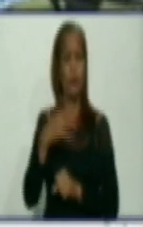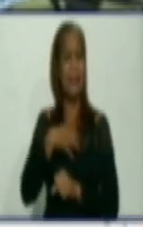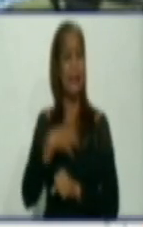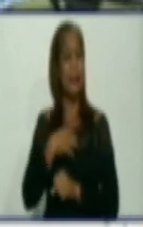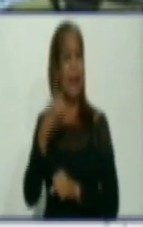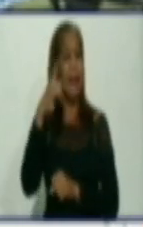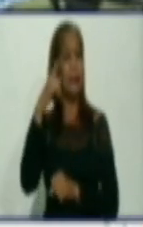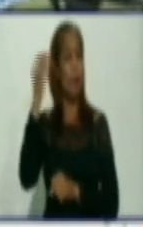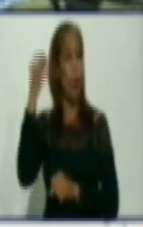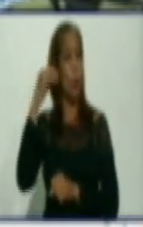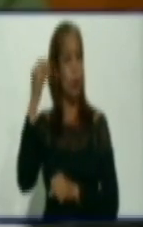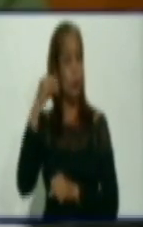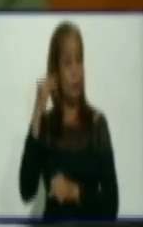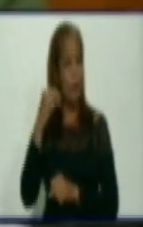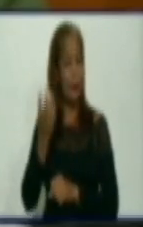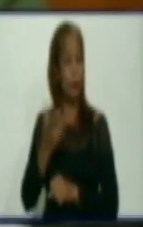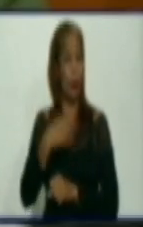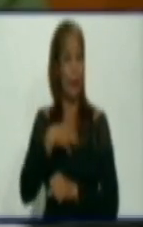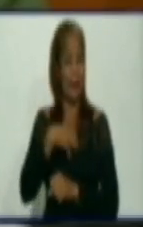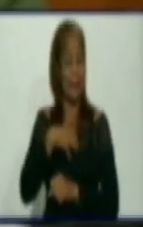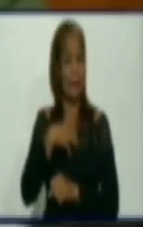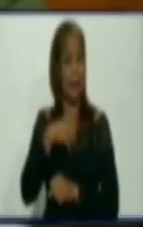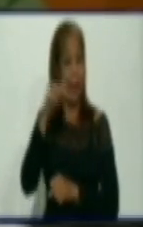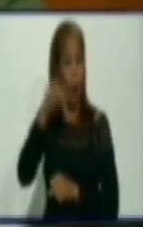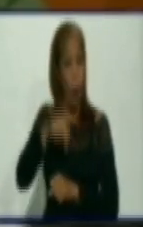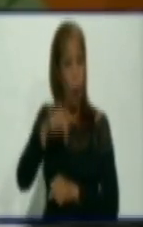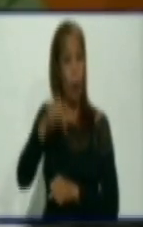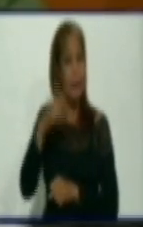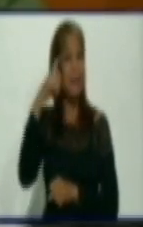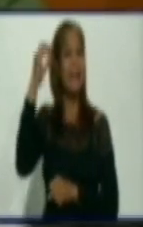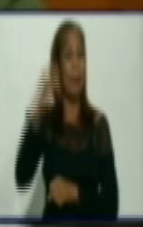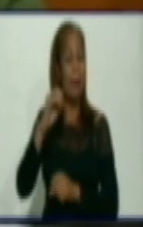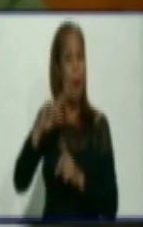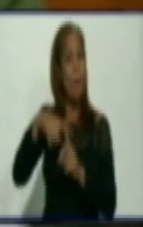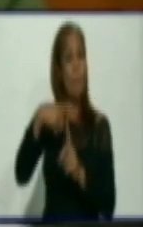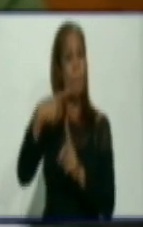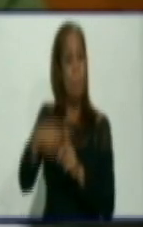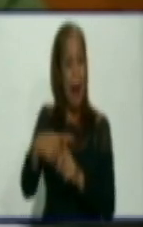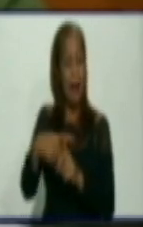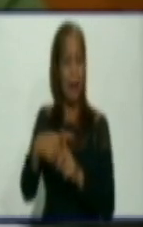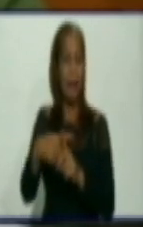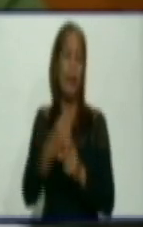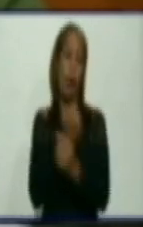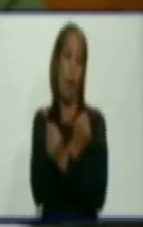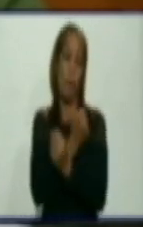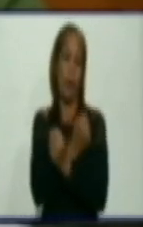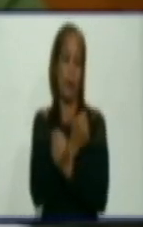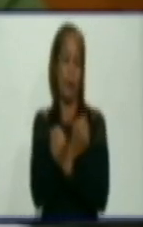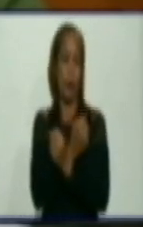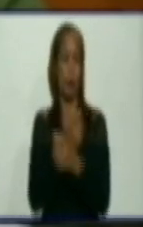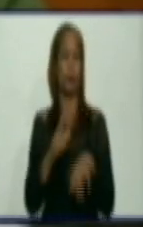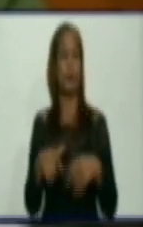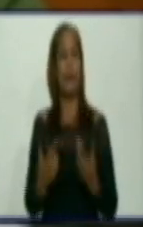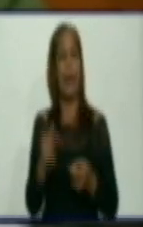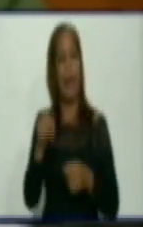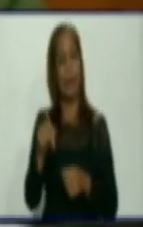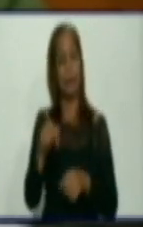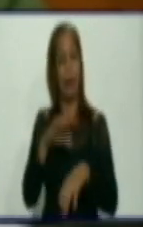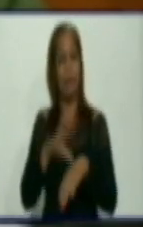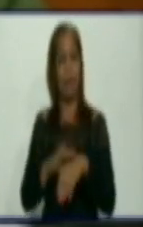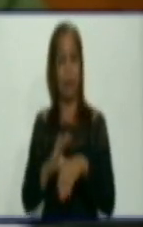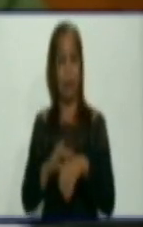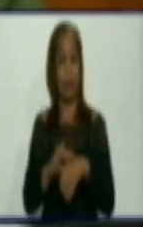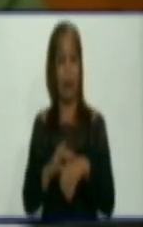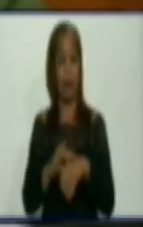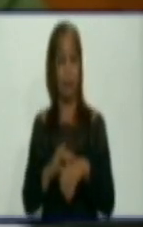hoy de la enfermedad, de que en cualquier variante las medidas preventivas son las